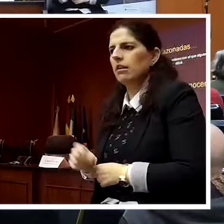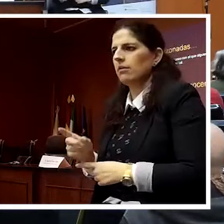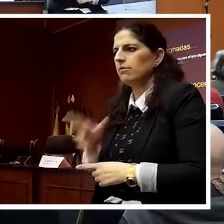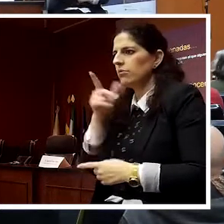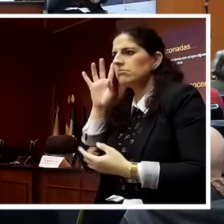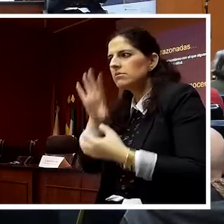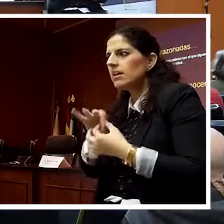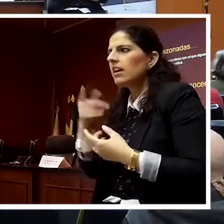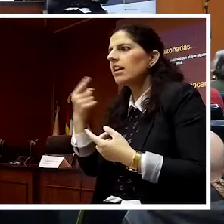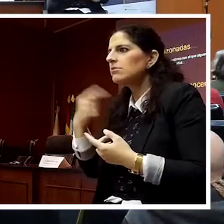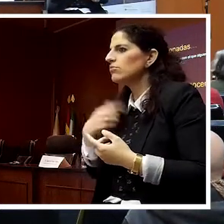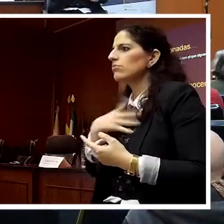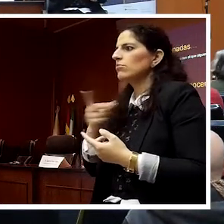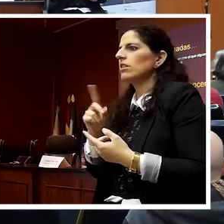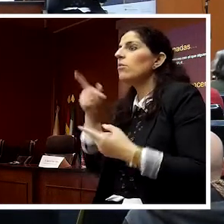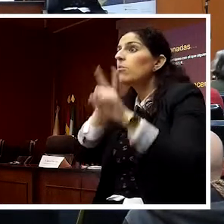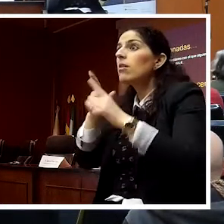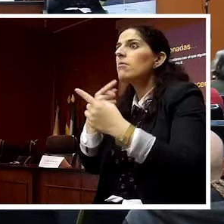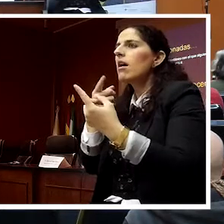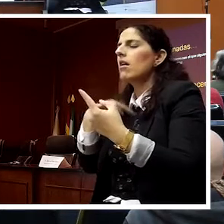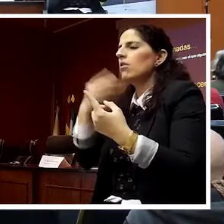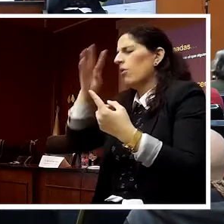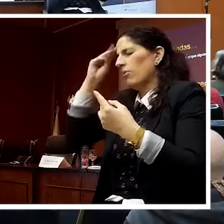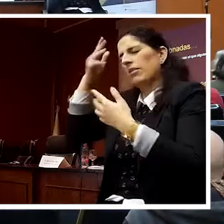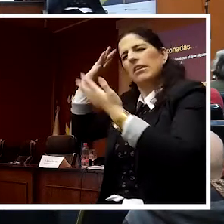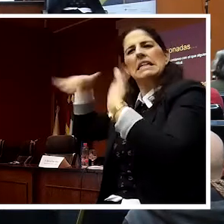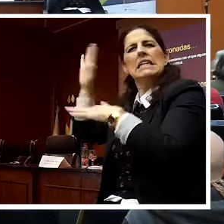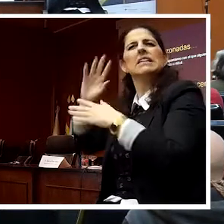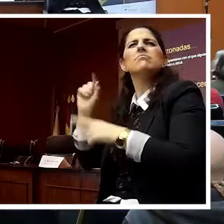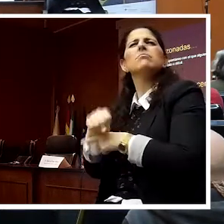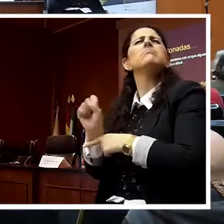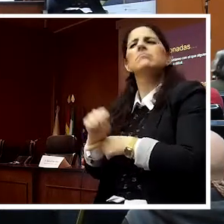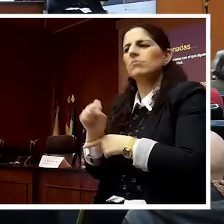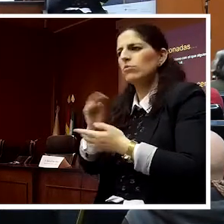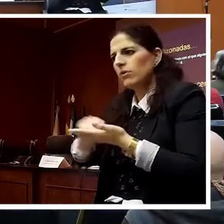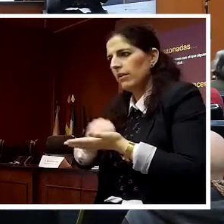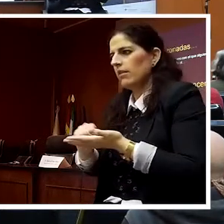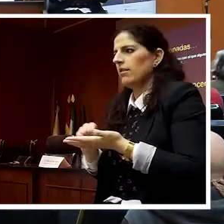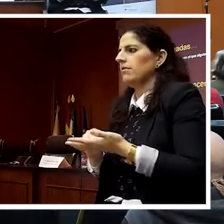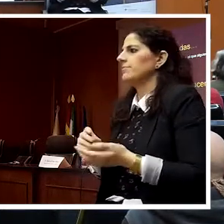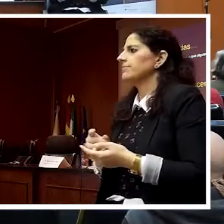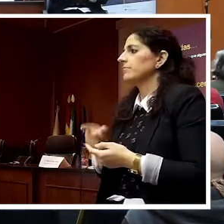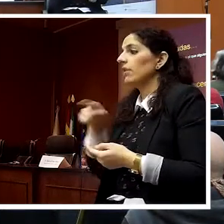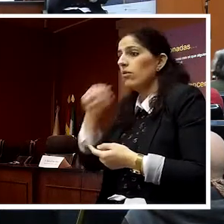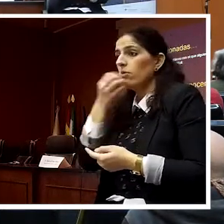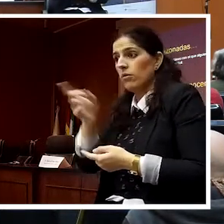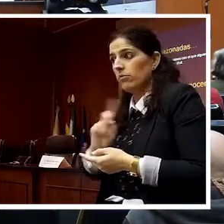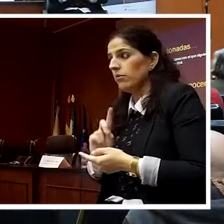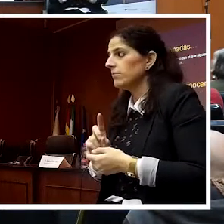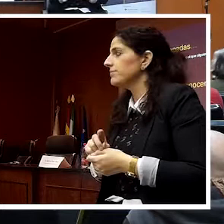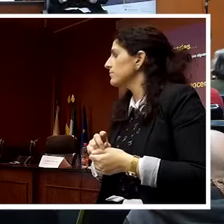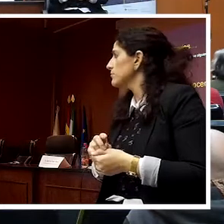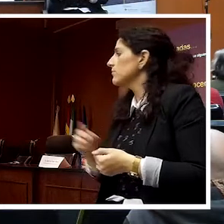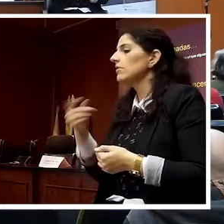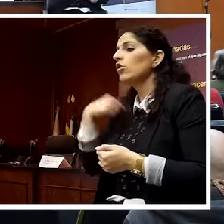a uno a enfrentarse a un problema, pues es capaz de evitarlo. Pero creo que